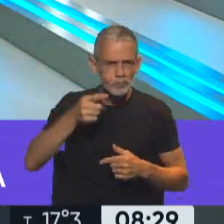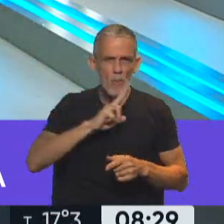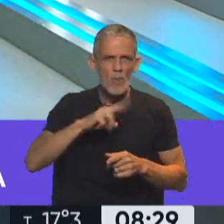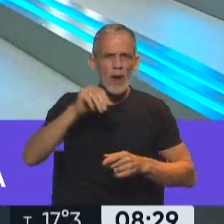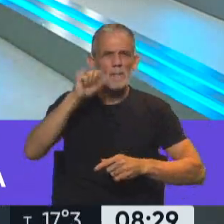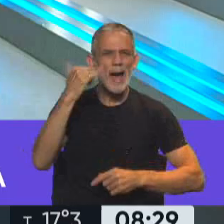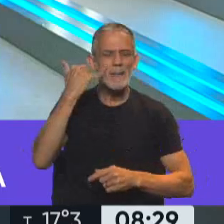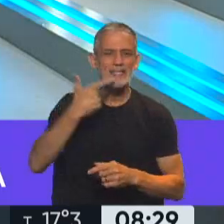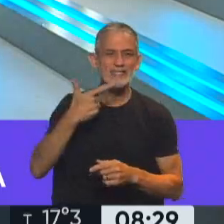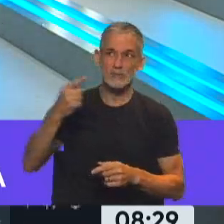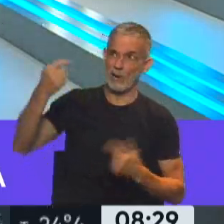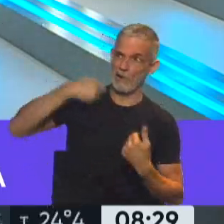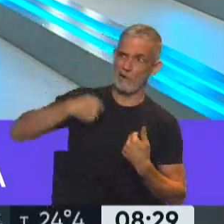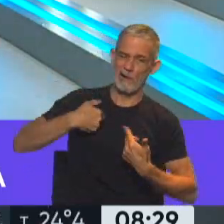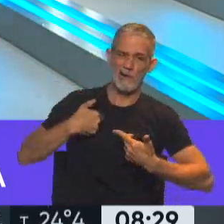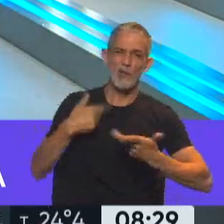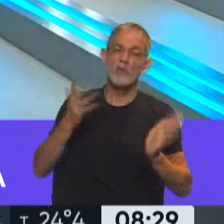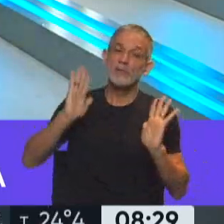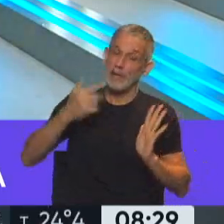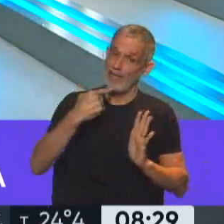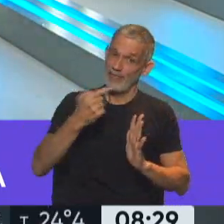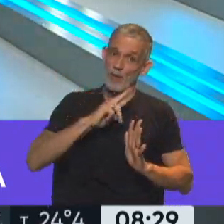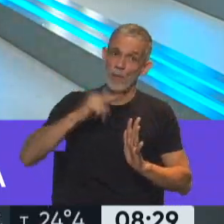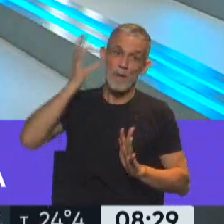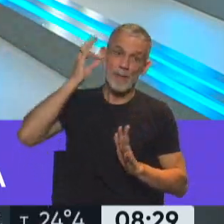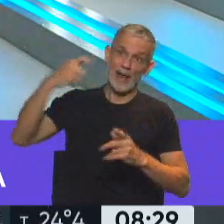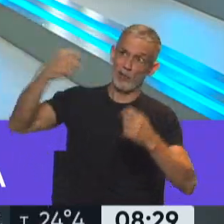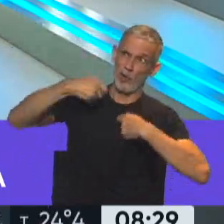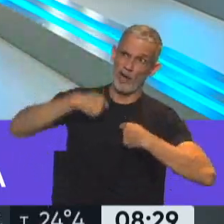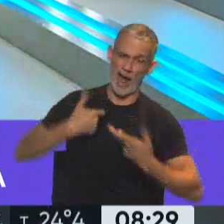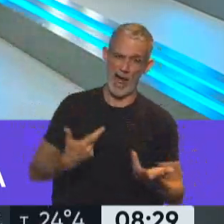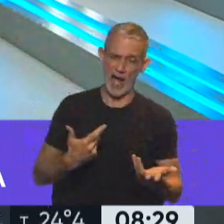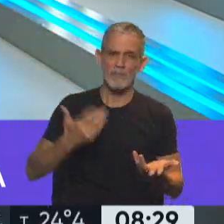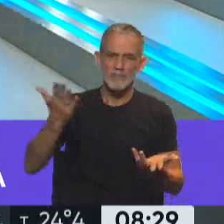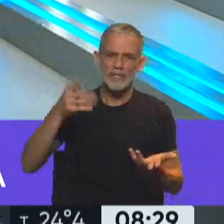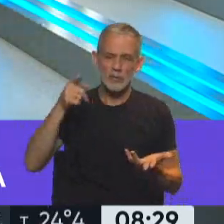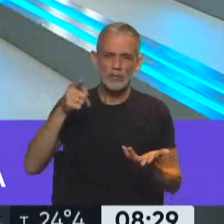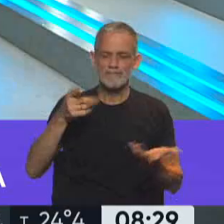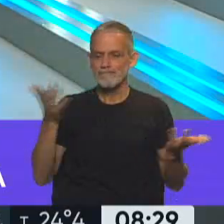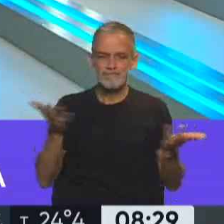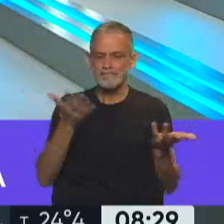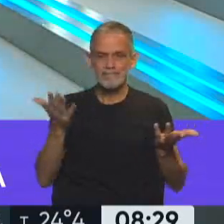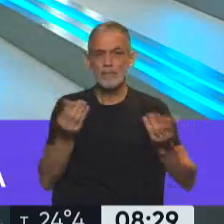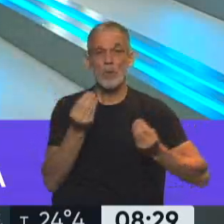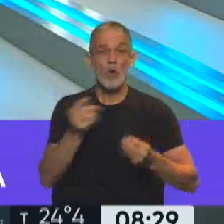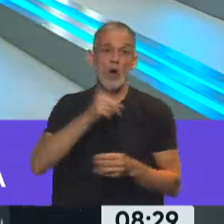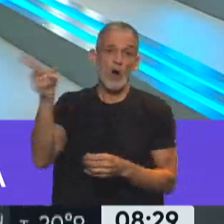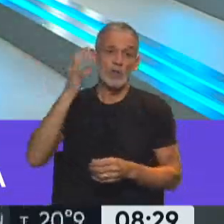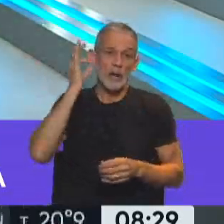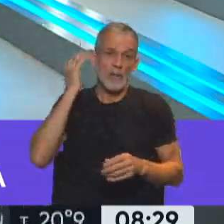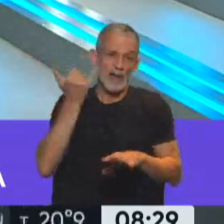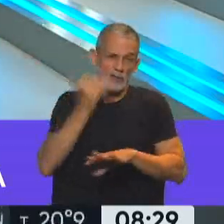por instigación, según dijo ella, de Diego Armando Maradona. La acción penal eventualmente contra Maradona